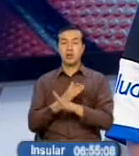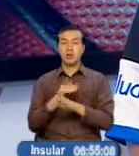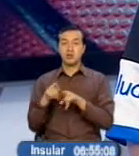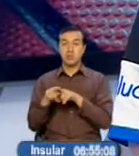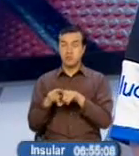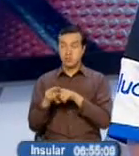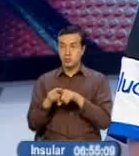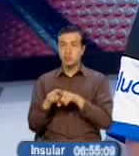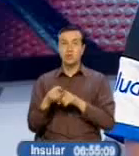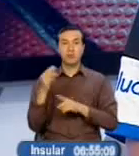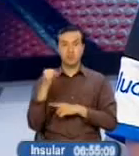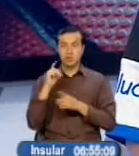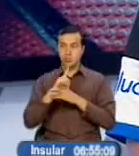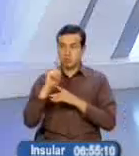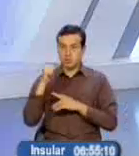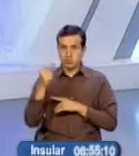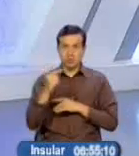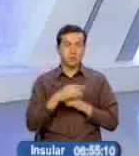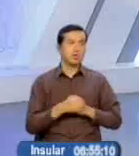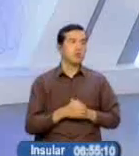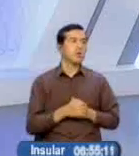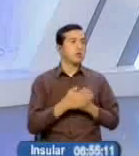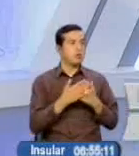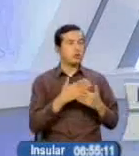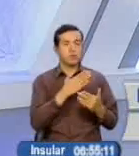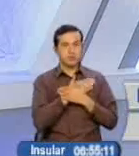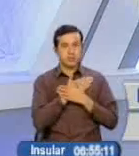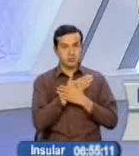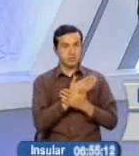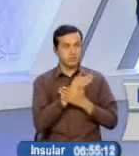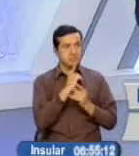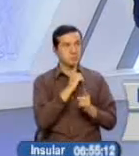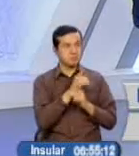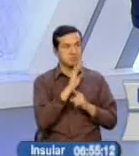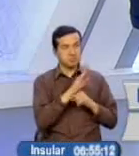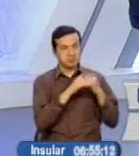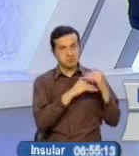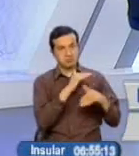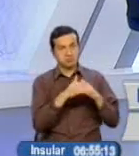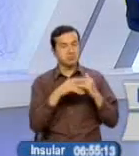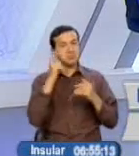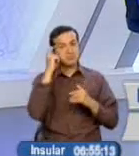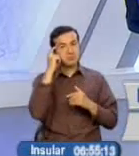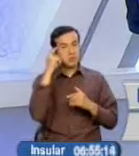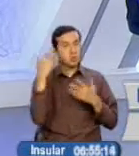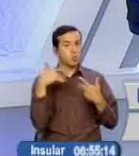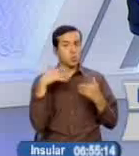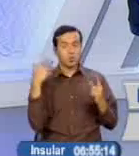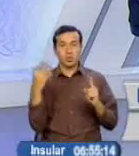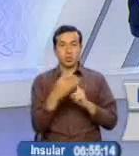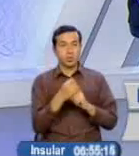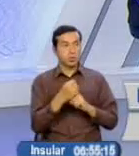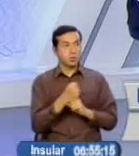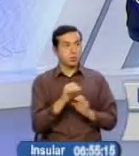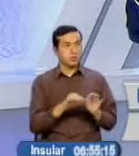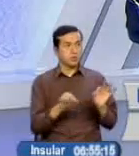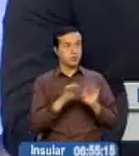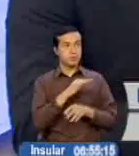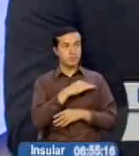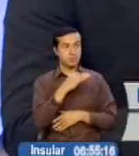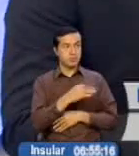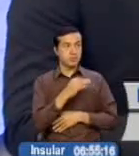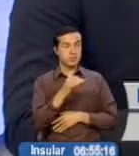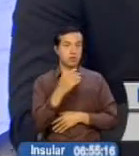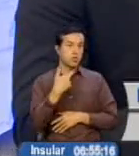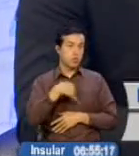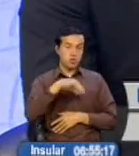competencia. Miércoles fantástico, de la siguiente semana. Fantástico. En todo caso, felicitarlos realmente por lo que vienen haciendo. Me parece una competición fantástica. Soy sincero, conocía